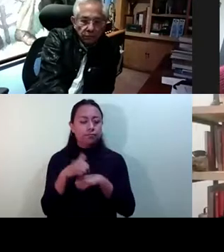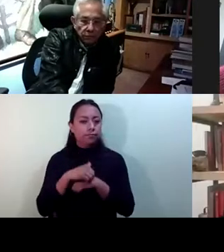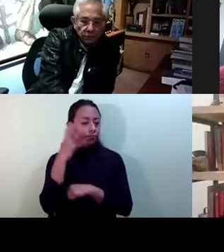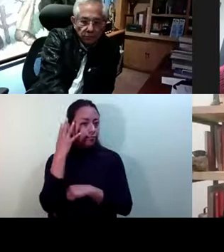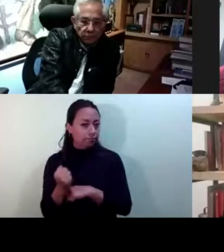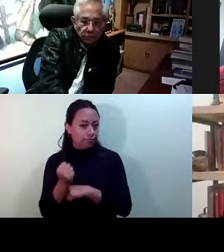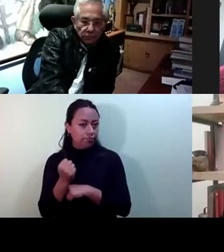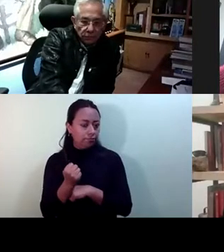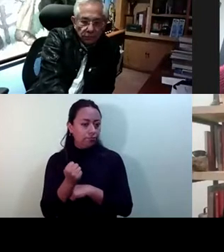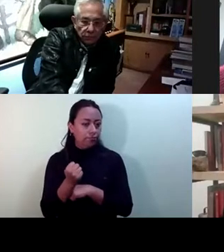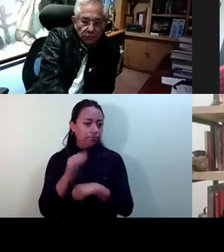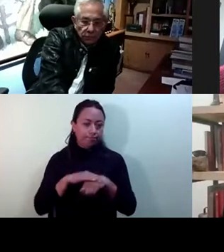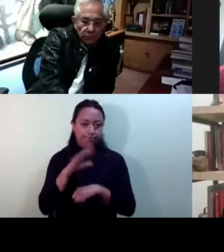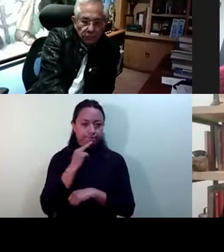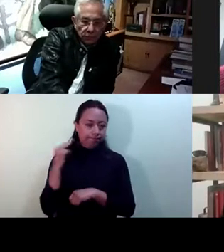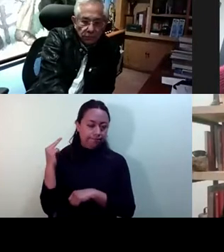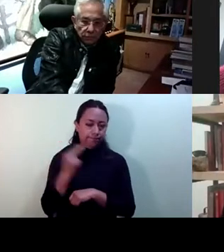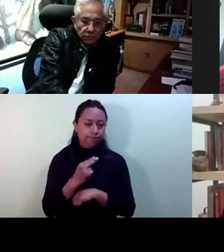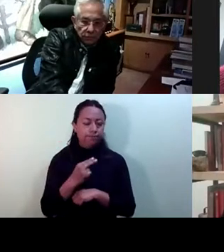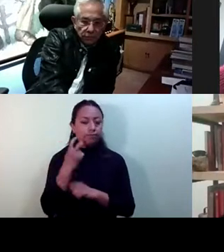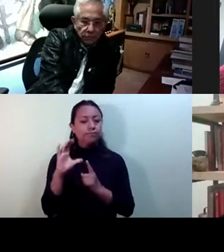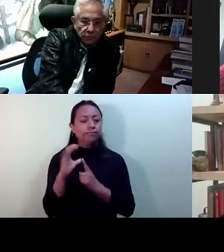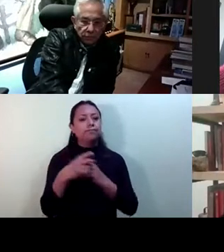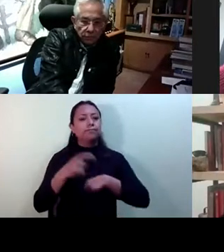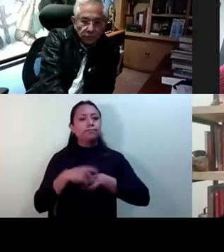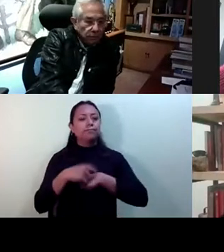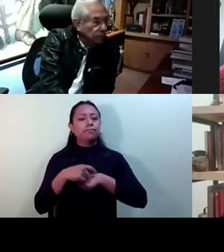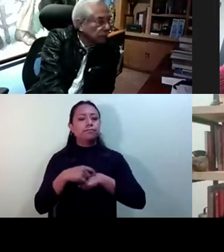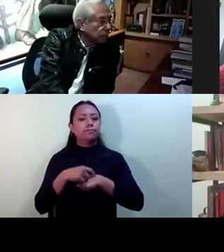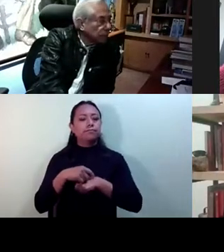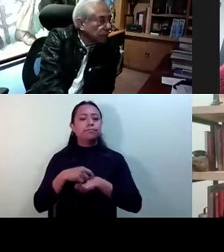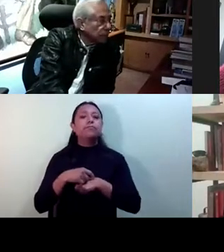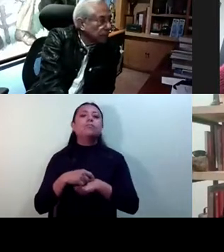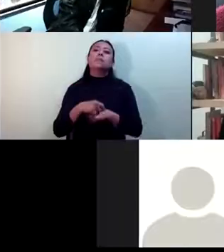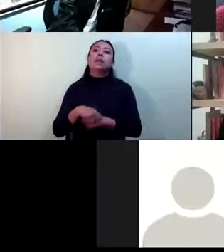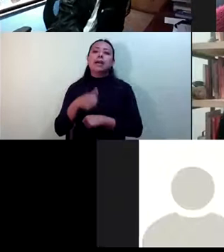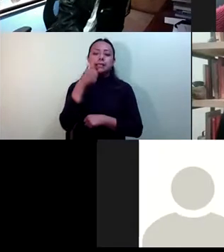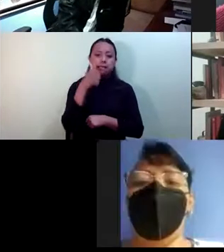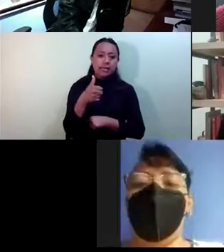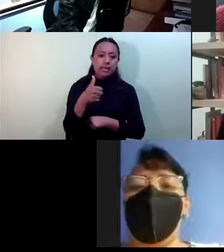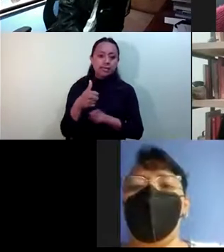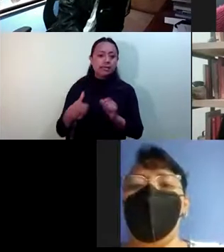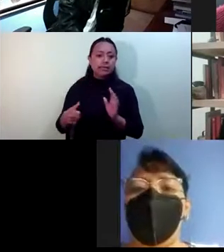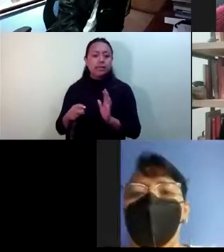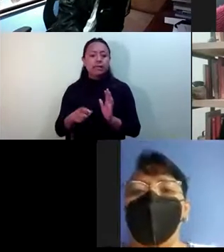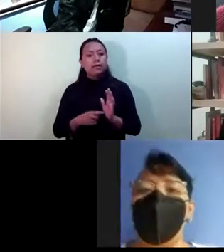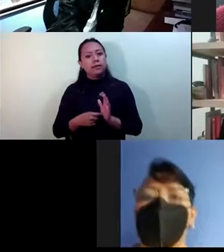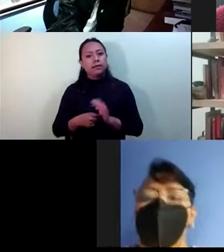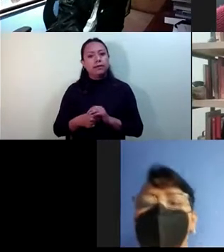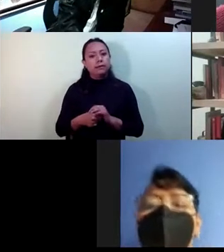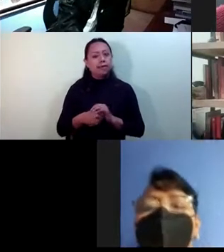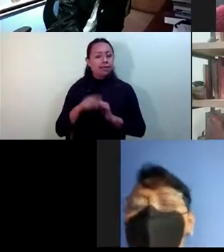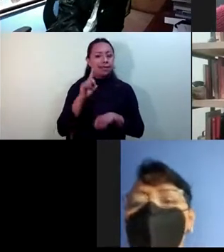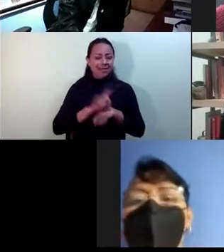esta comisión, siendo las 18 horas del día 23 de diciembre del 2020. Muchas gracias